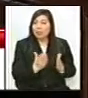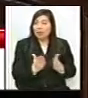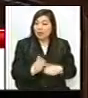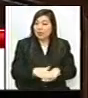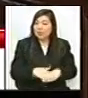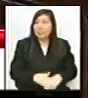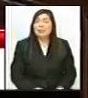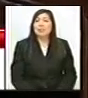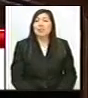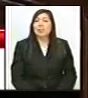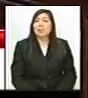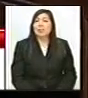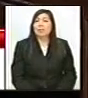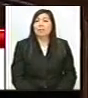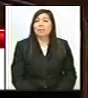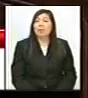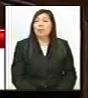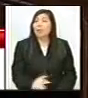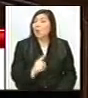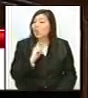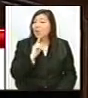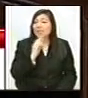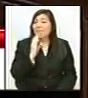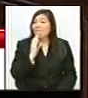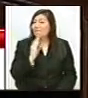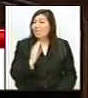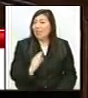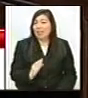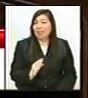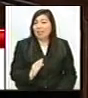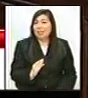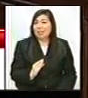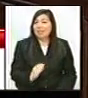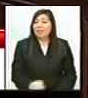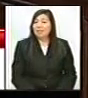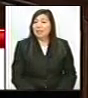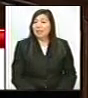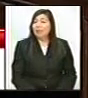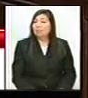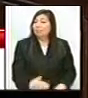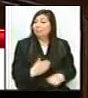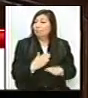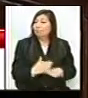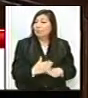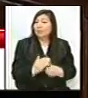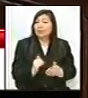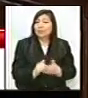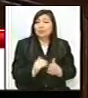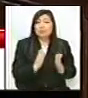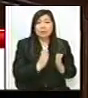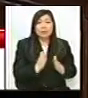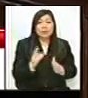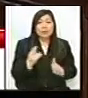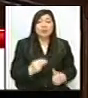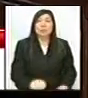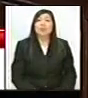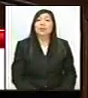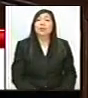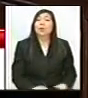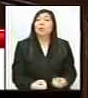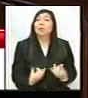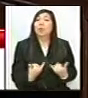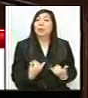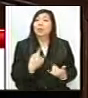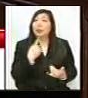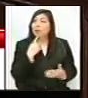organización. Entonces, no es verdad que nos hayamos defendido del delito de organización criminal tal y como